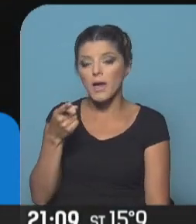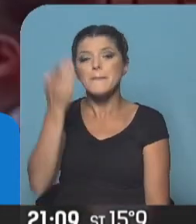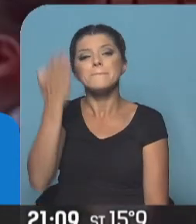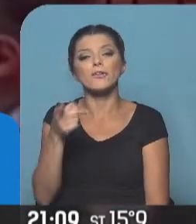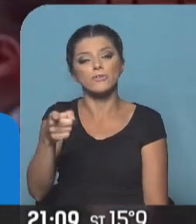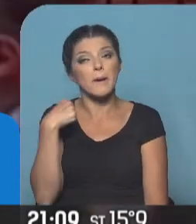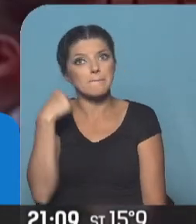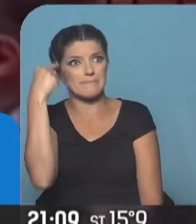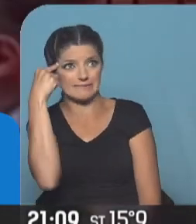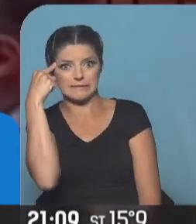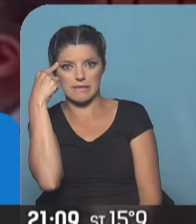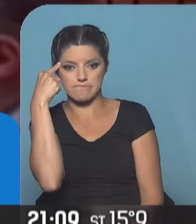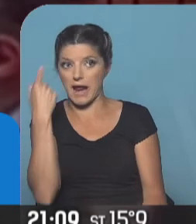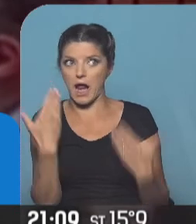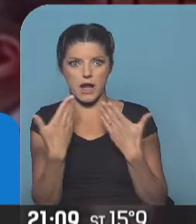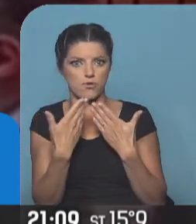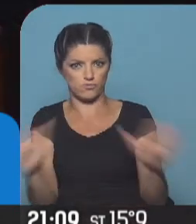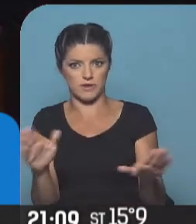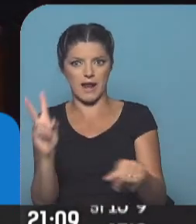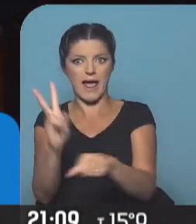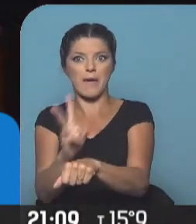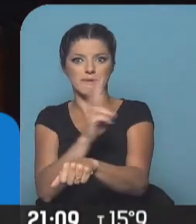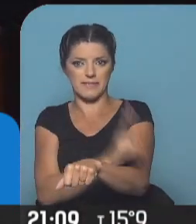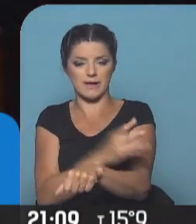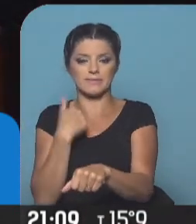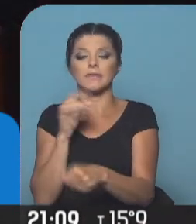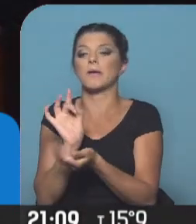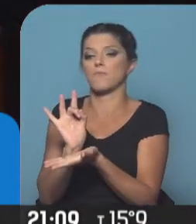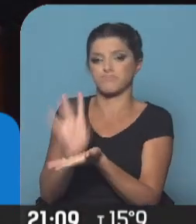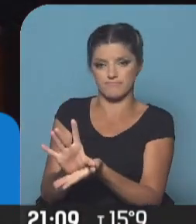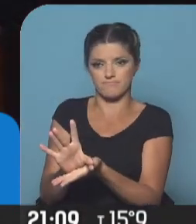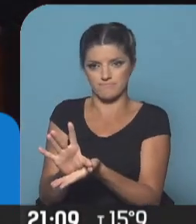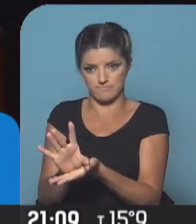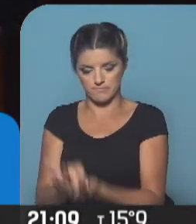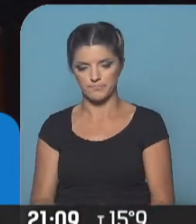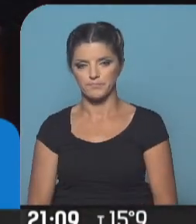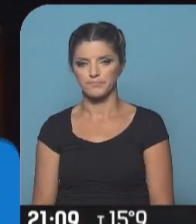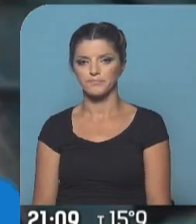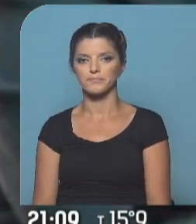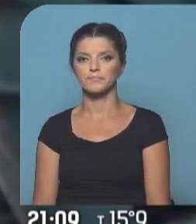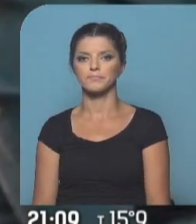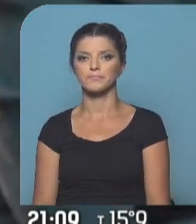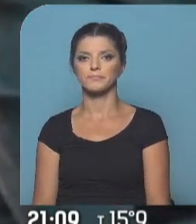está pensando en renunciar para evitar ser expulsado de la Cámara de Diputados.